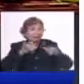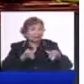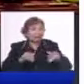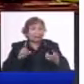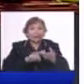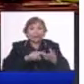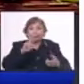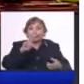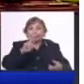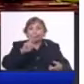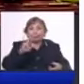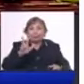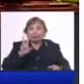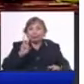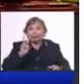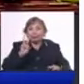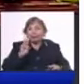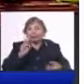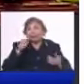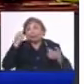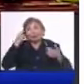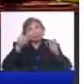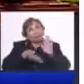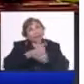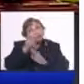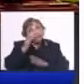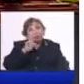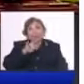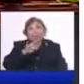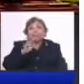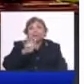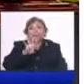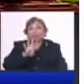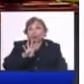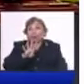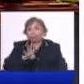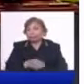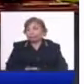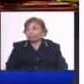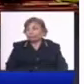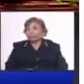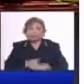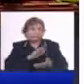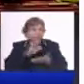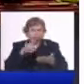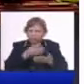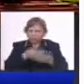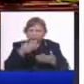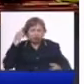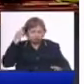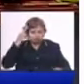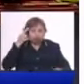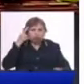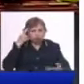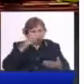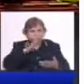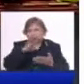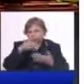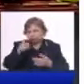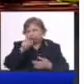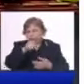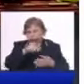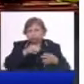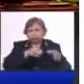el 2026, que debemos de irnos al 2024. Y todas ellas tendrán sus razones y se